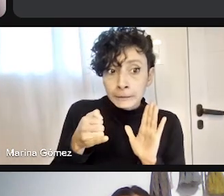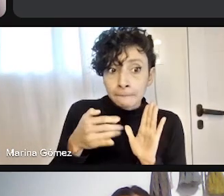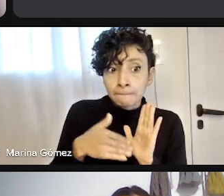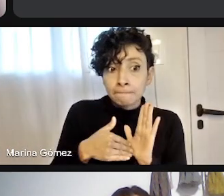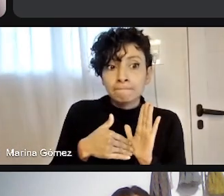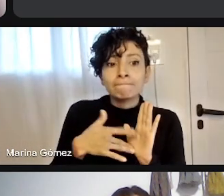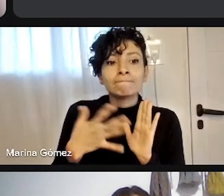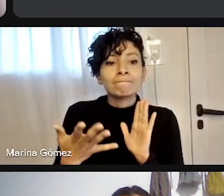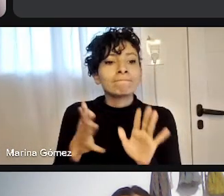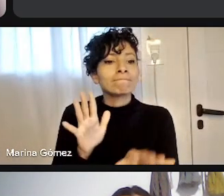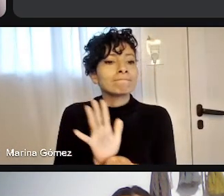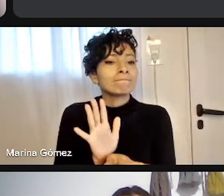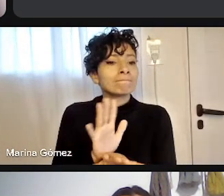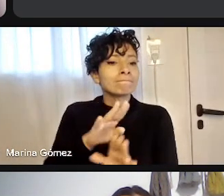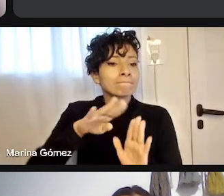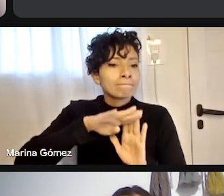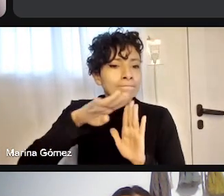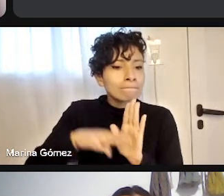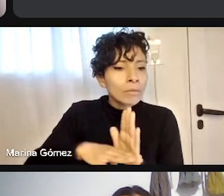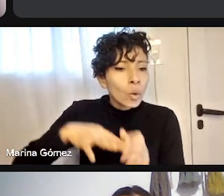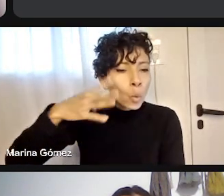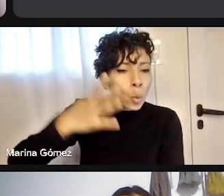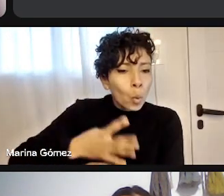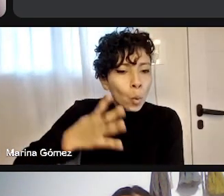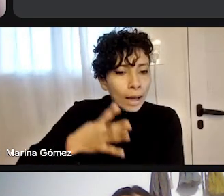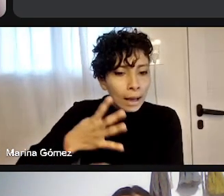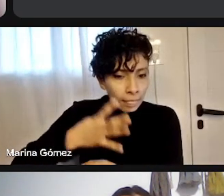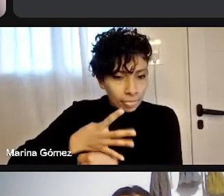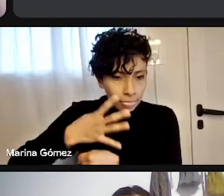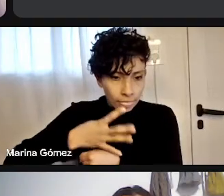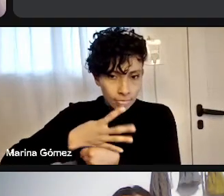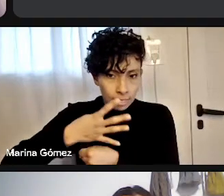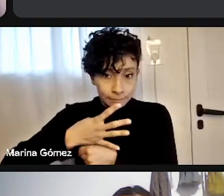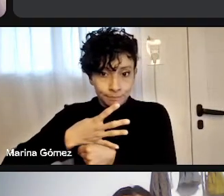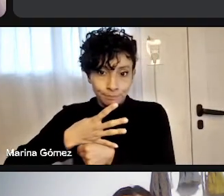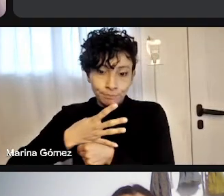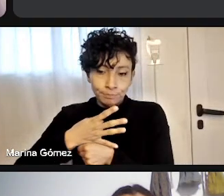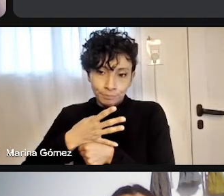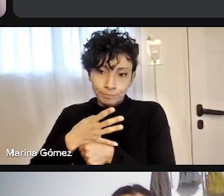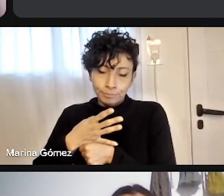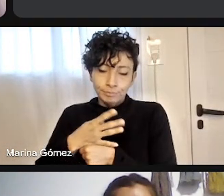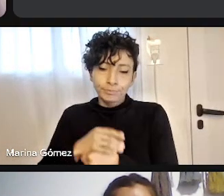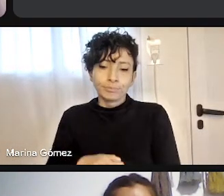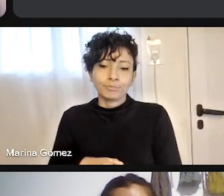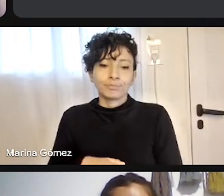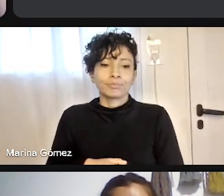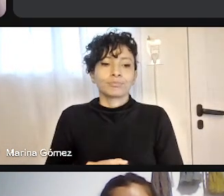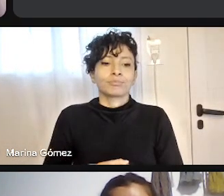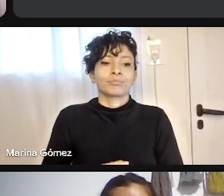Fue un chiste lo que dijo tu primo, no lo tomes en serio, es una broma.